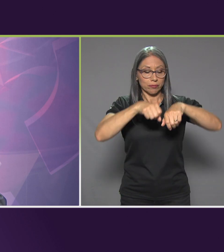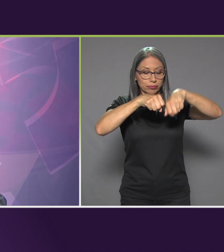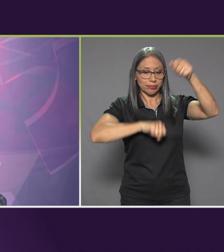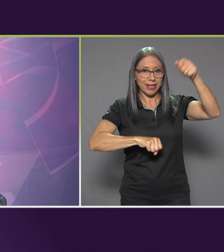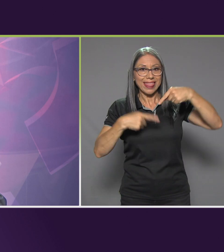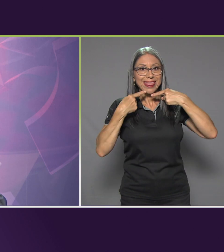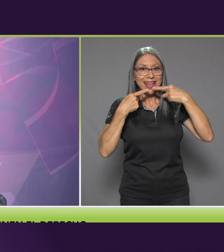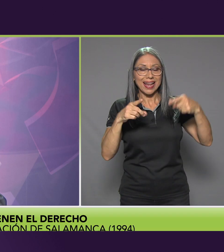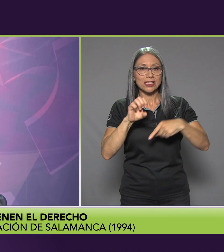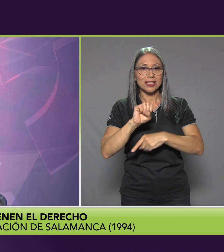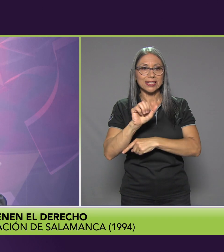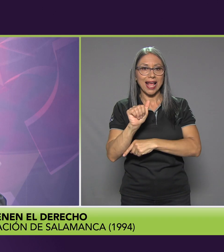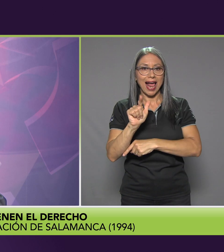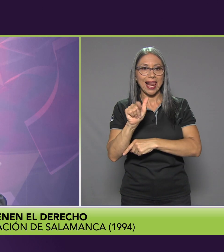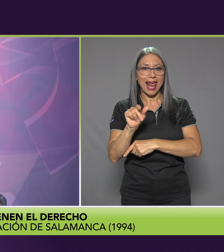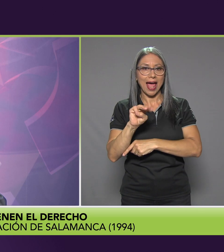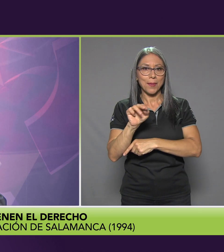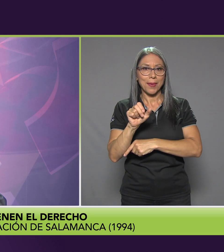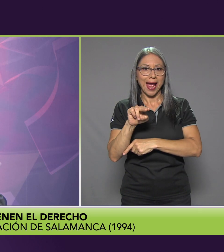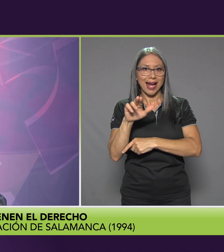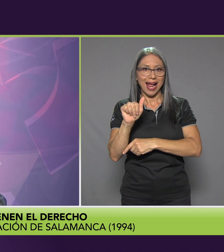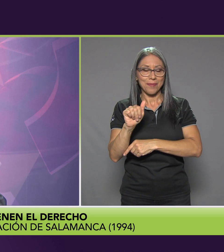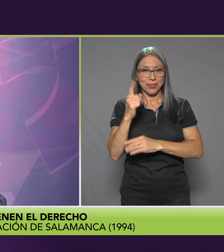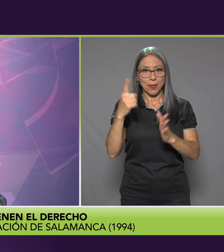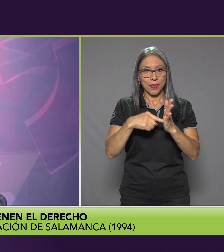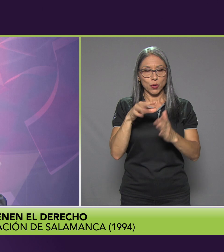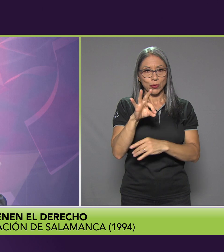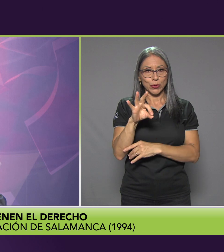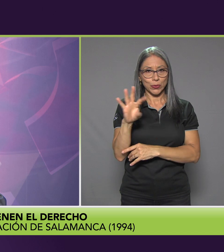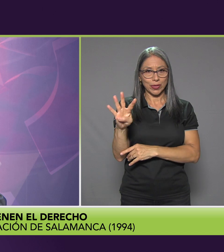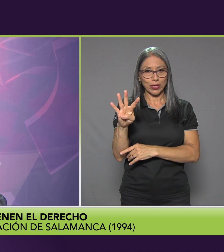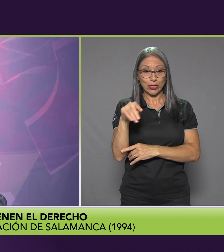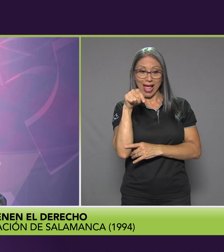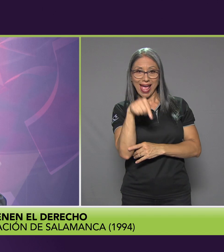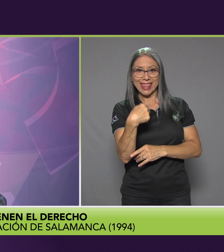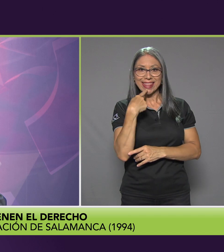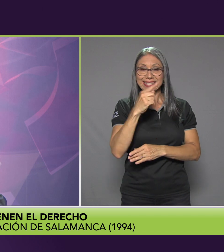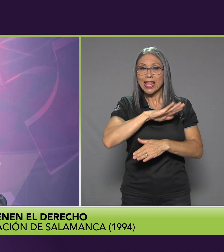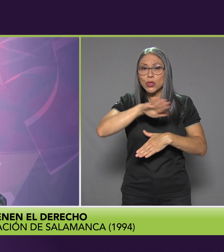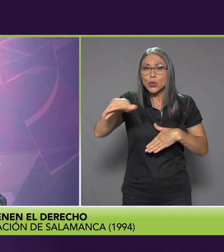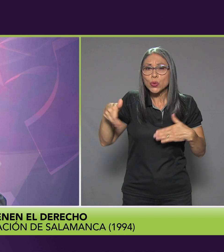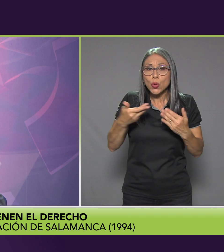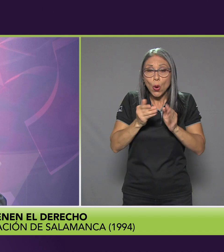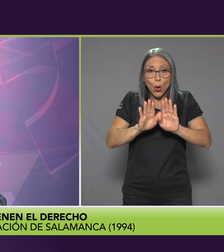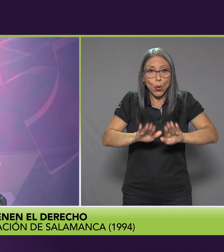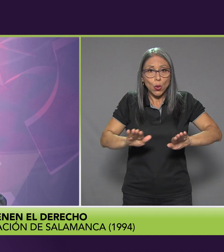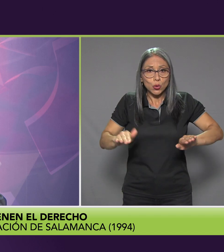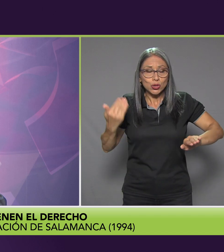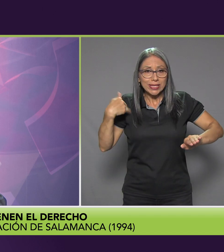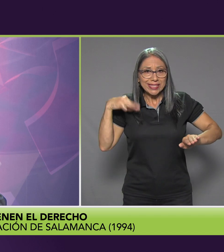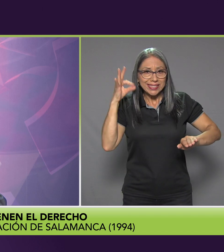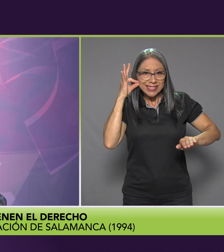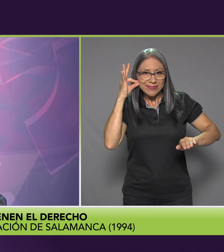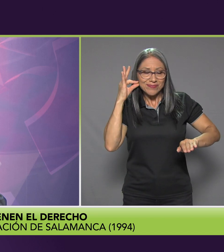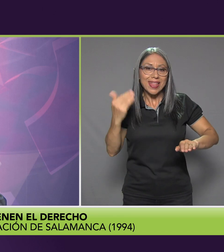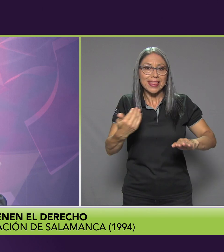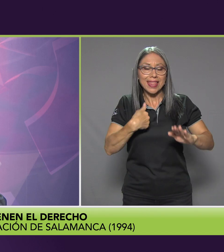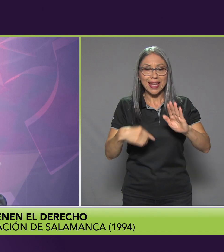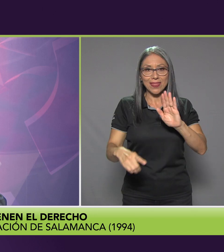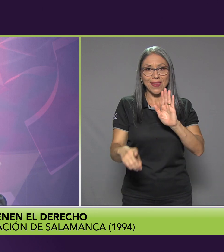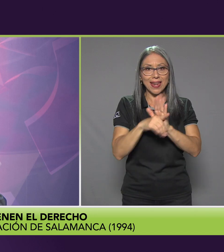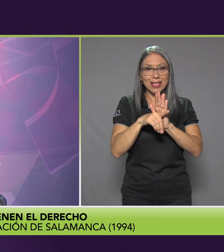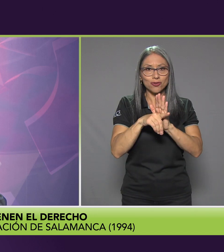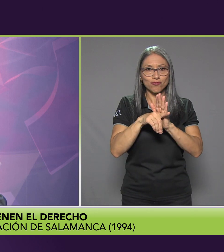de Salamanca en 1994, cuando hablaba de que todos los niños y niñas, ¿verdad?, uh-huh. tenían